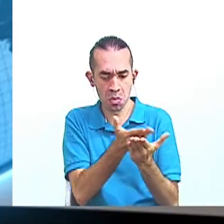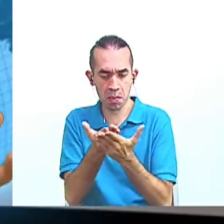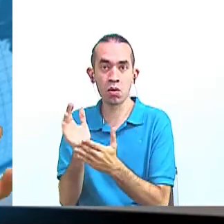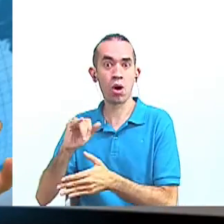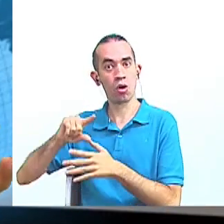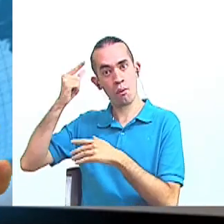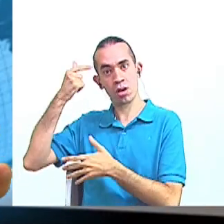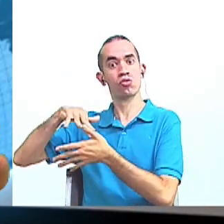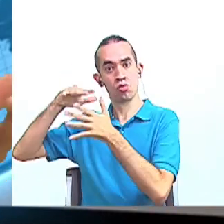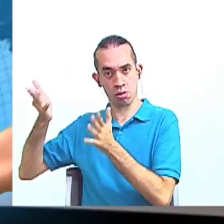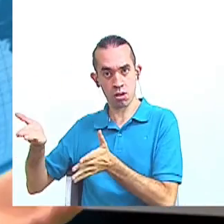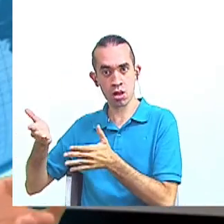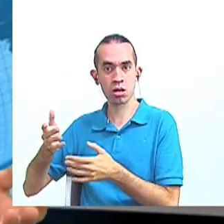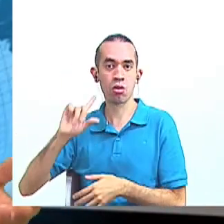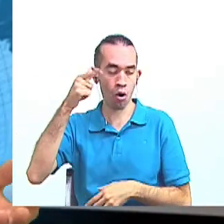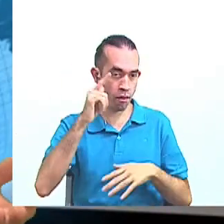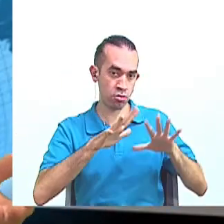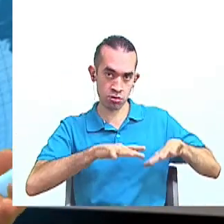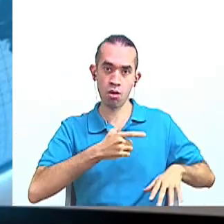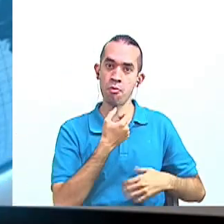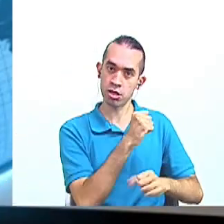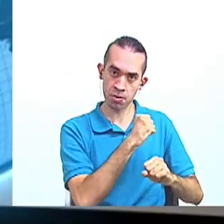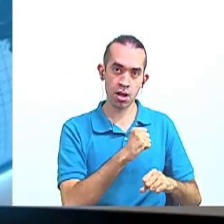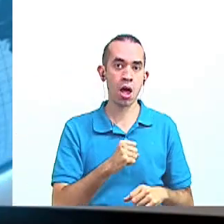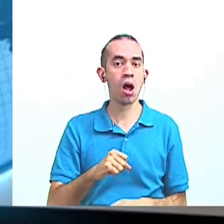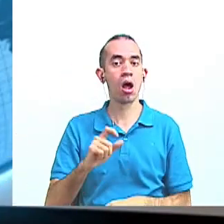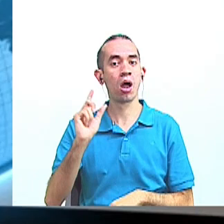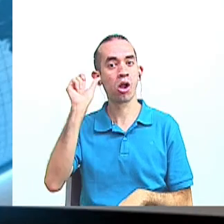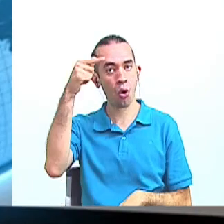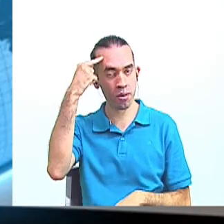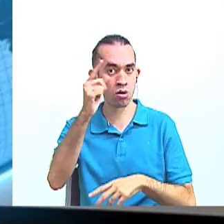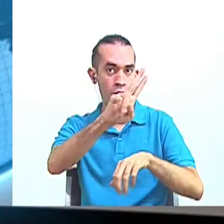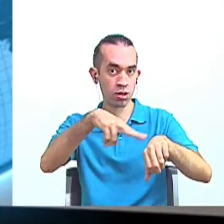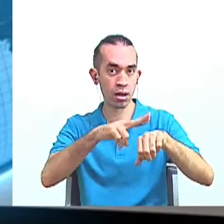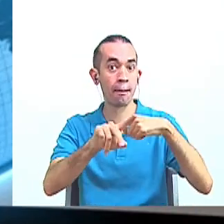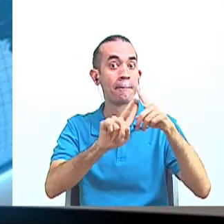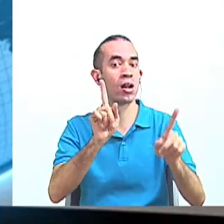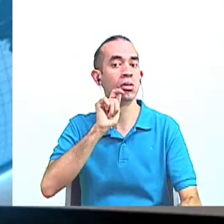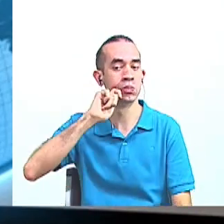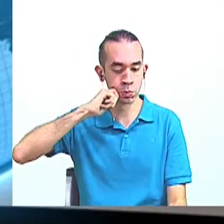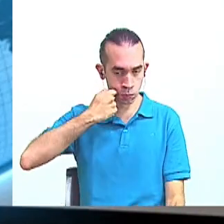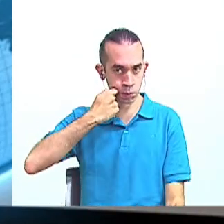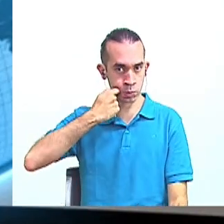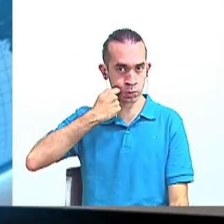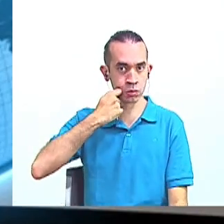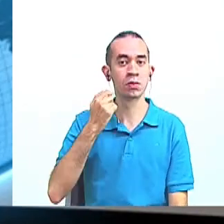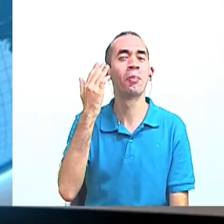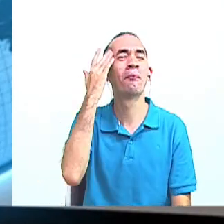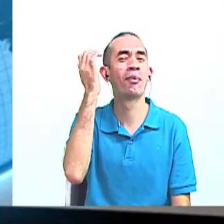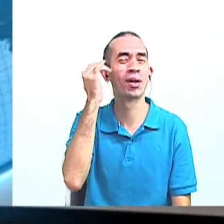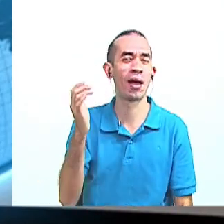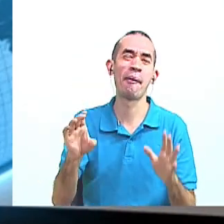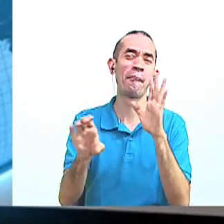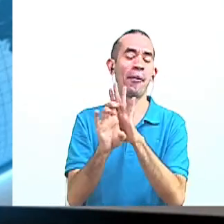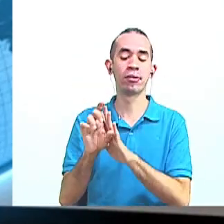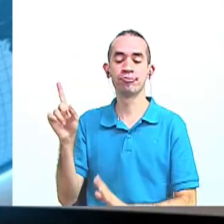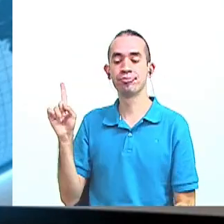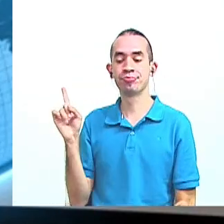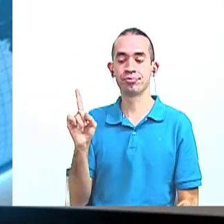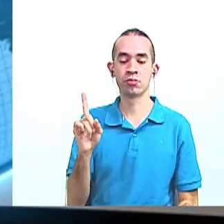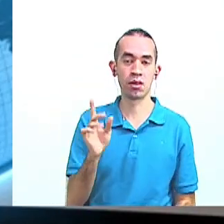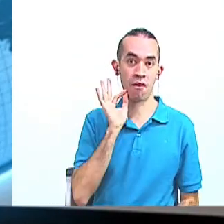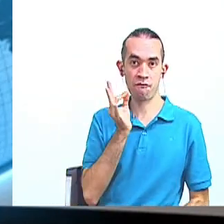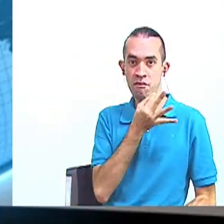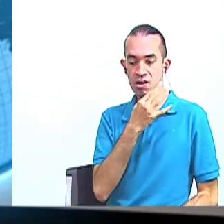estudiantiles y gobiernos locales y nacionales, pero secreta. Porque muchos ocurría que, por ejemplo, el dueño de la